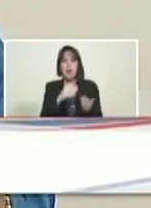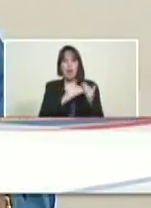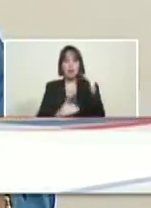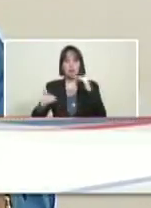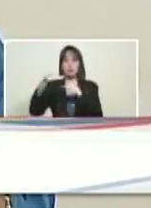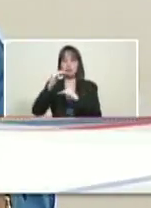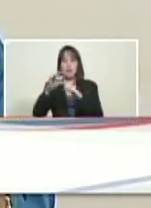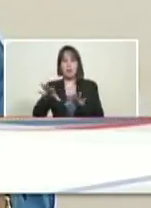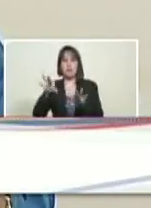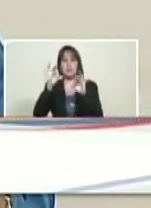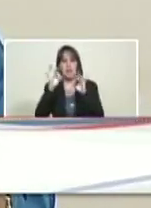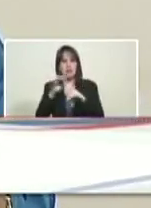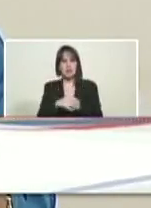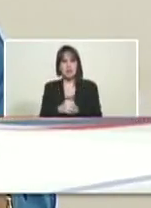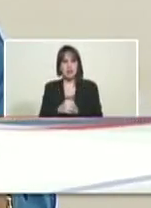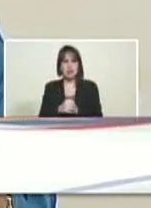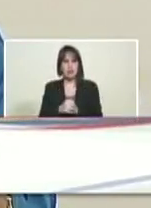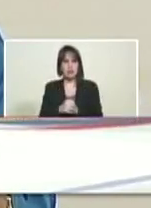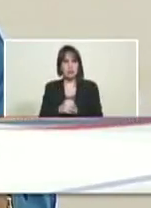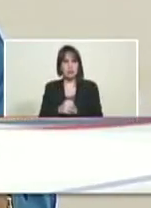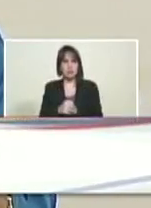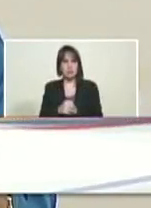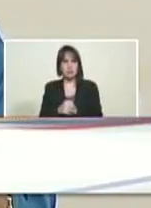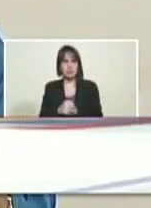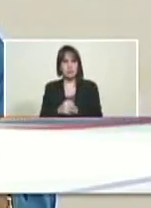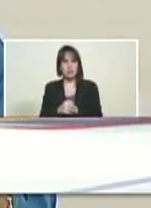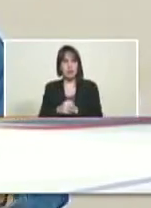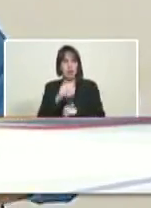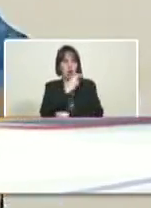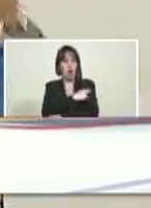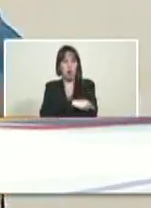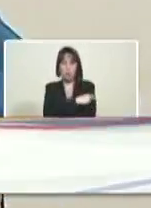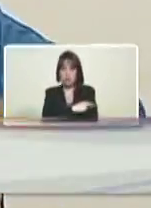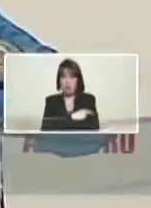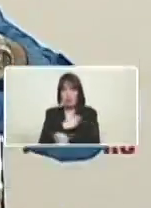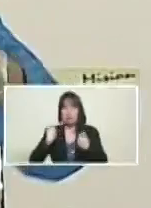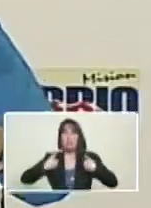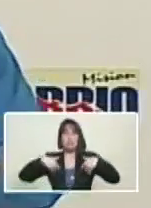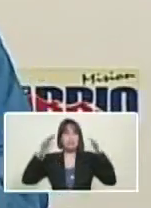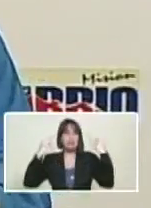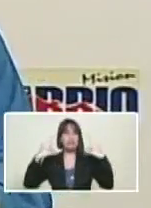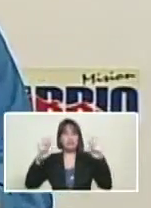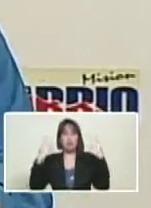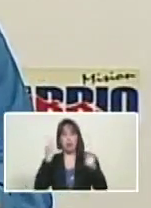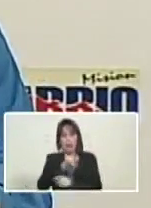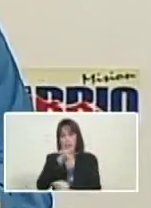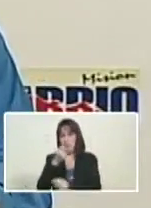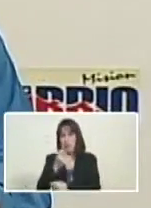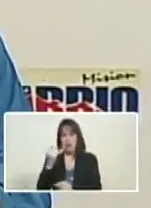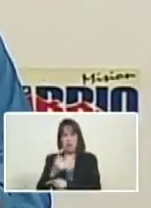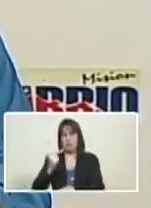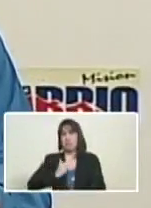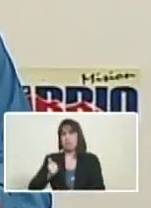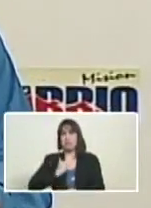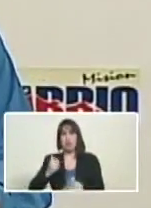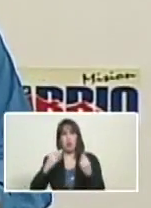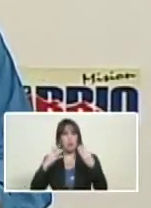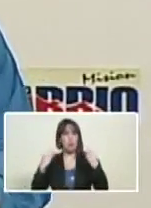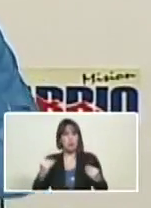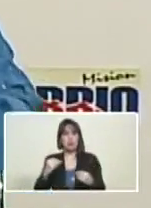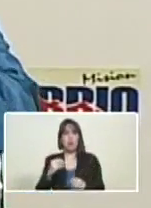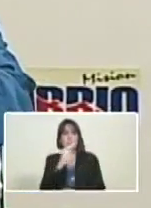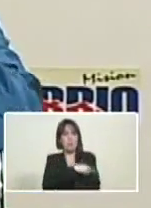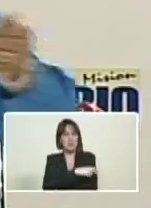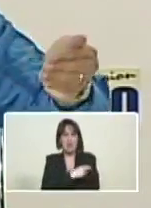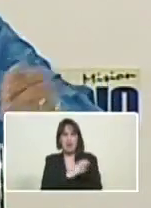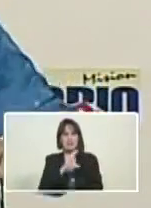Y no hagan falta especialistas en los hospitales, sino que sobren los especialistas en los hospitales, en los CDI